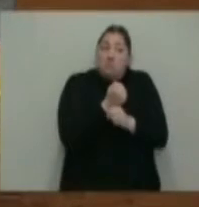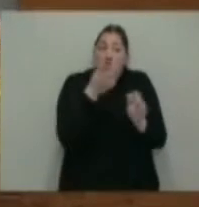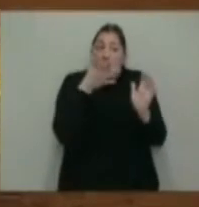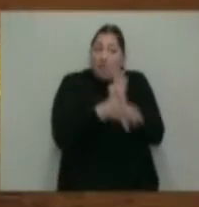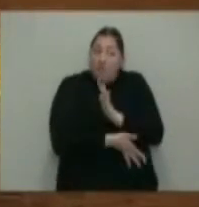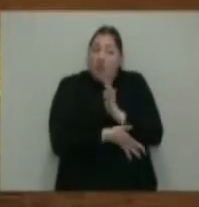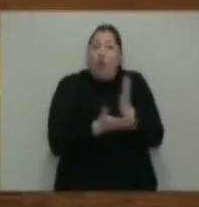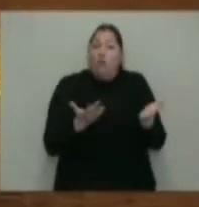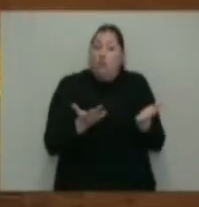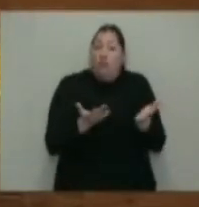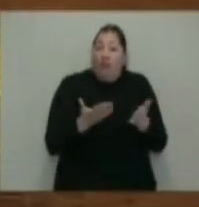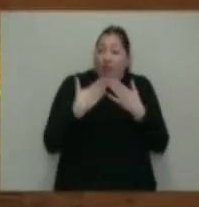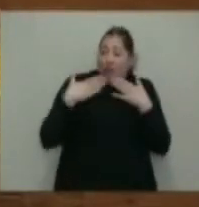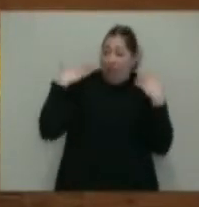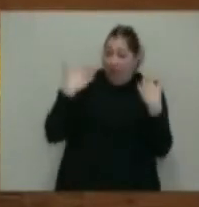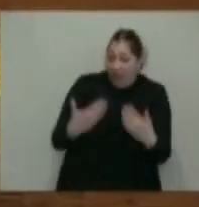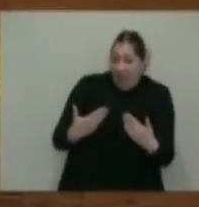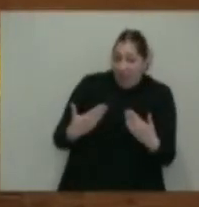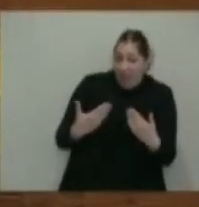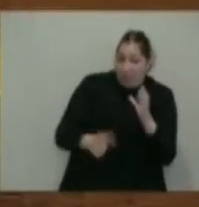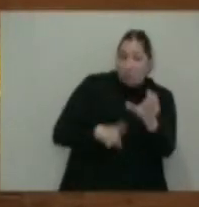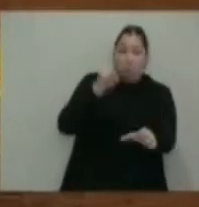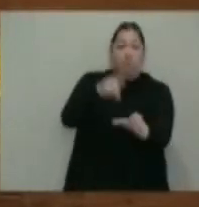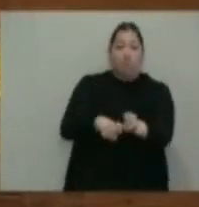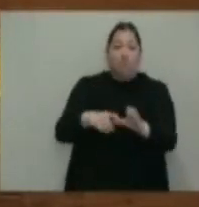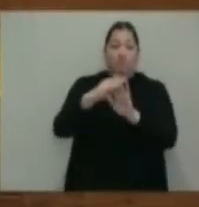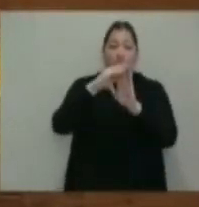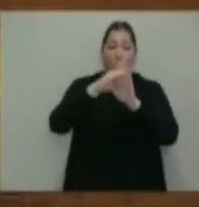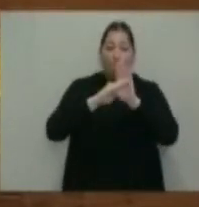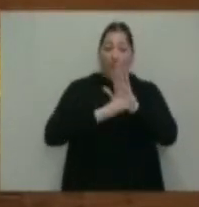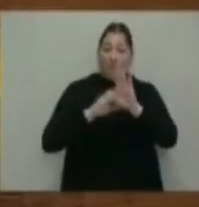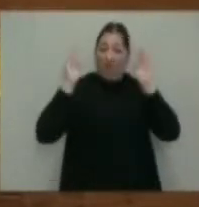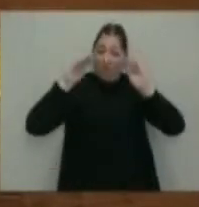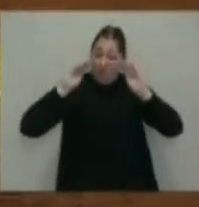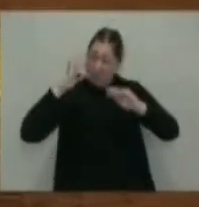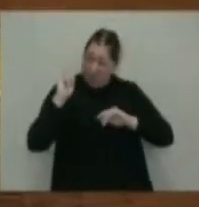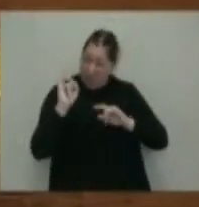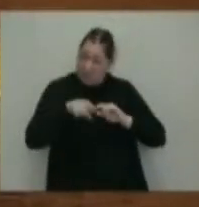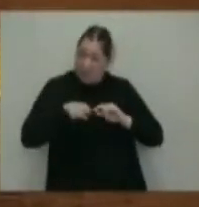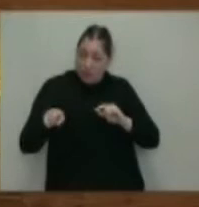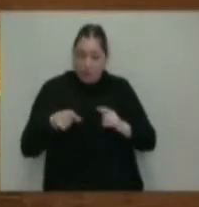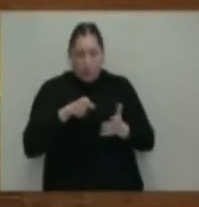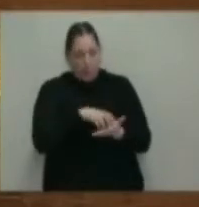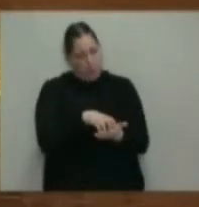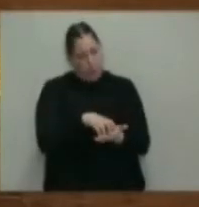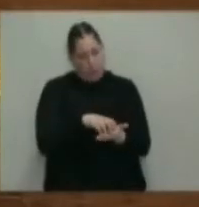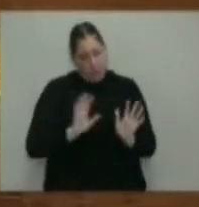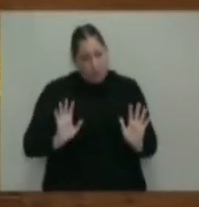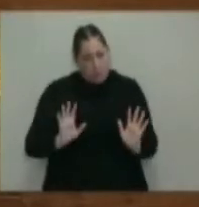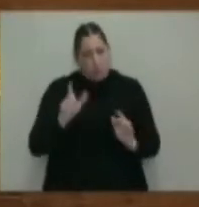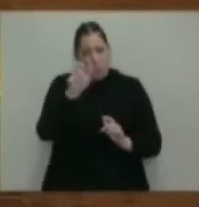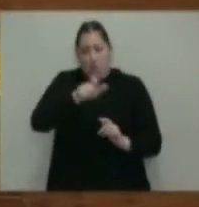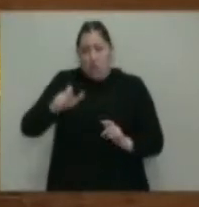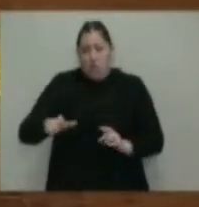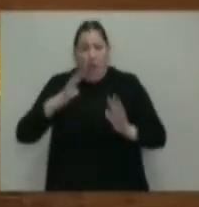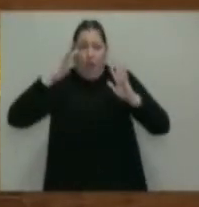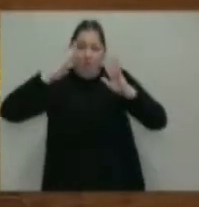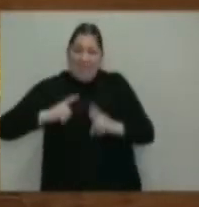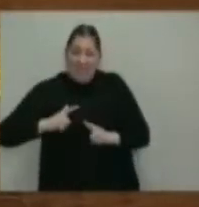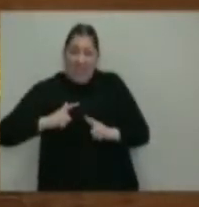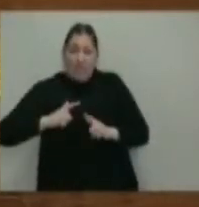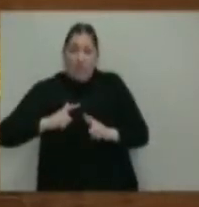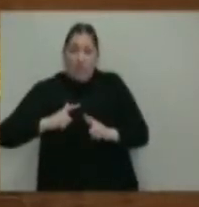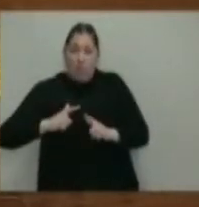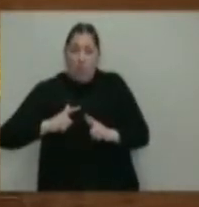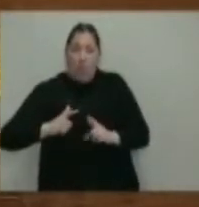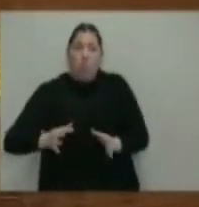derivar que lo ha hecho gracias a haber participado en un programa formativo. Alguien que se pudo formar como administrativo, si luego